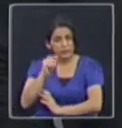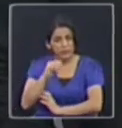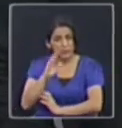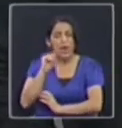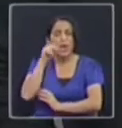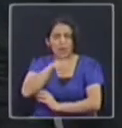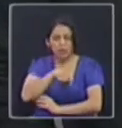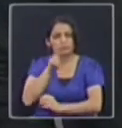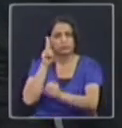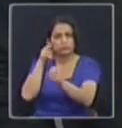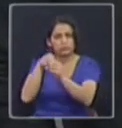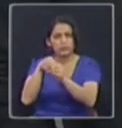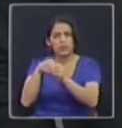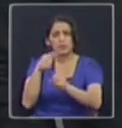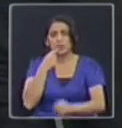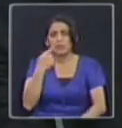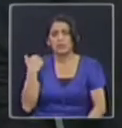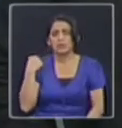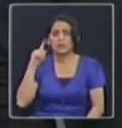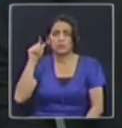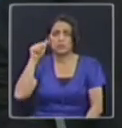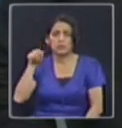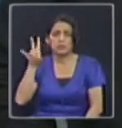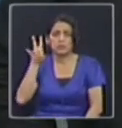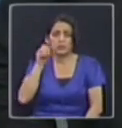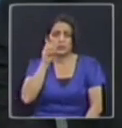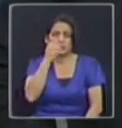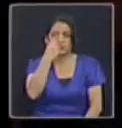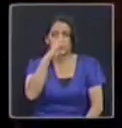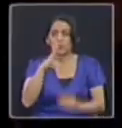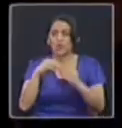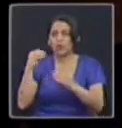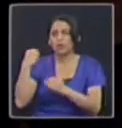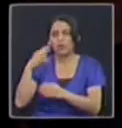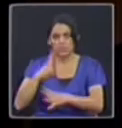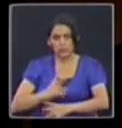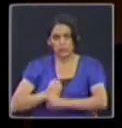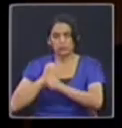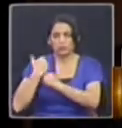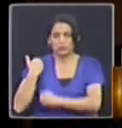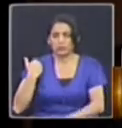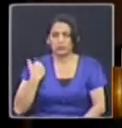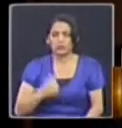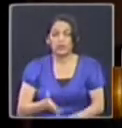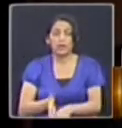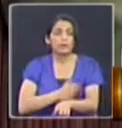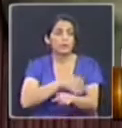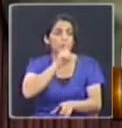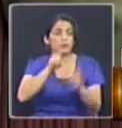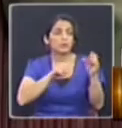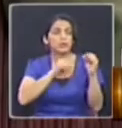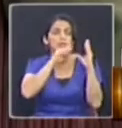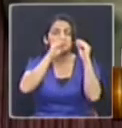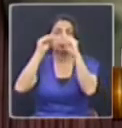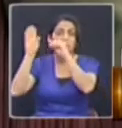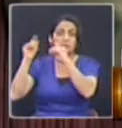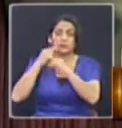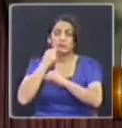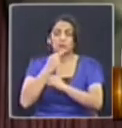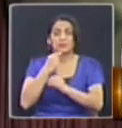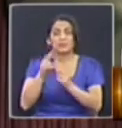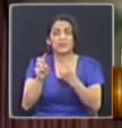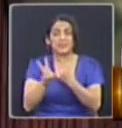los 1.700 millones de dólares. El gerente califica de rumores infundados los que circulan sobre todo en